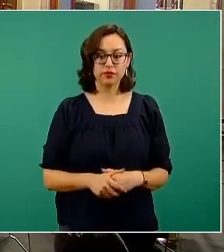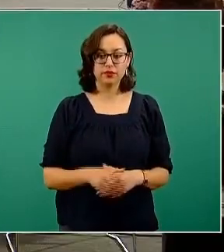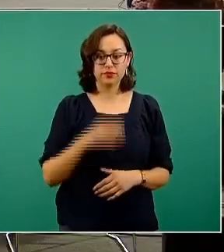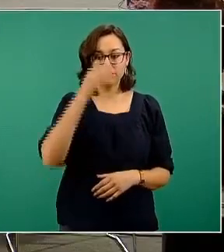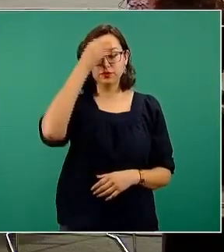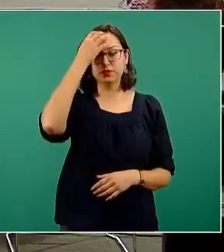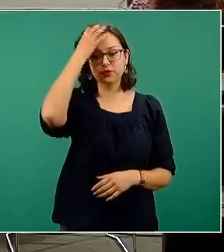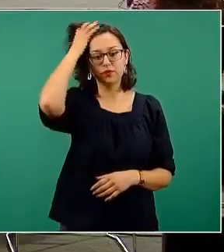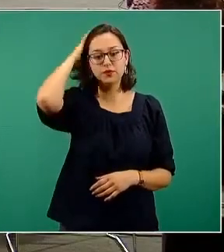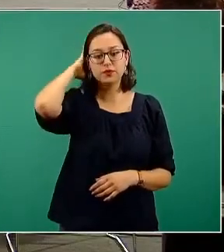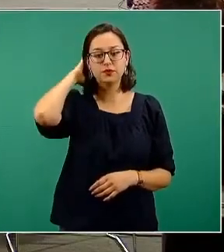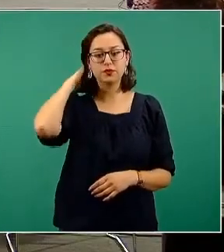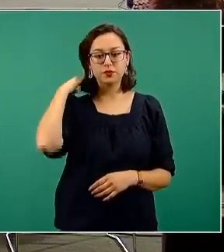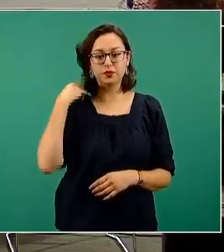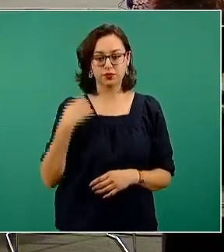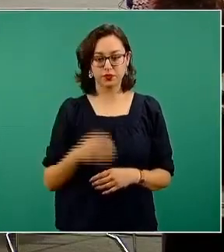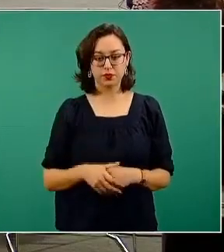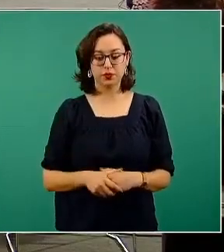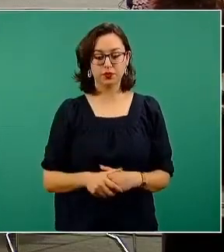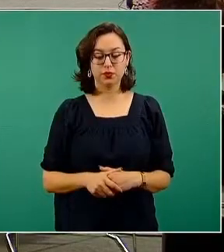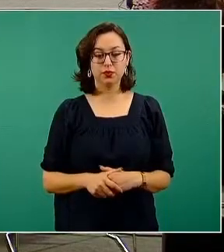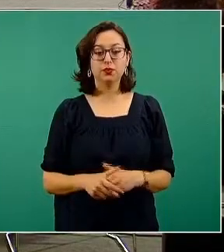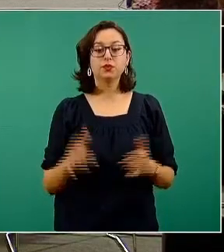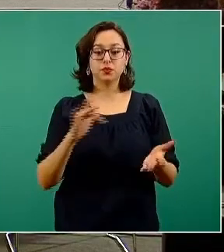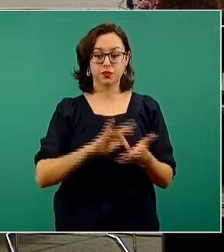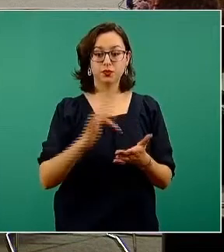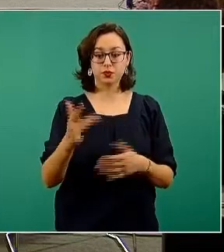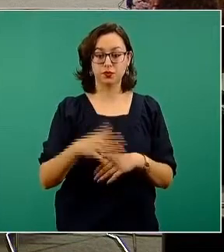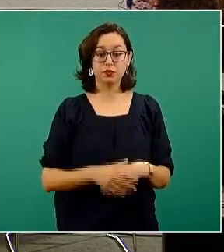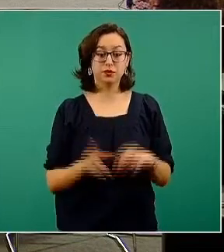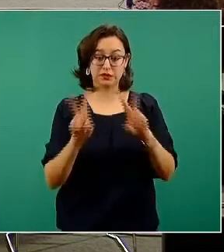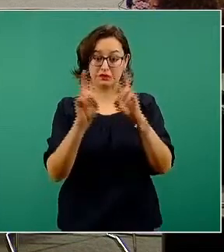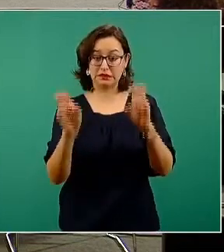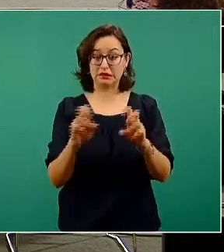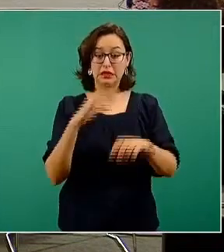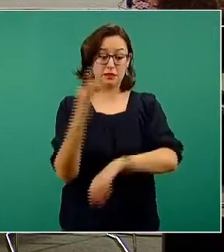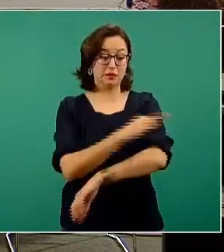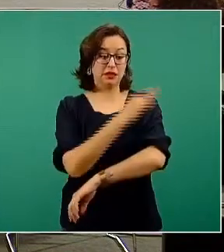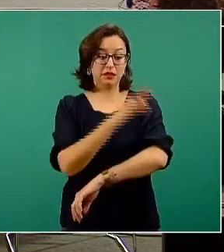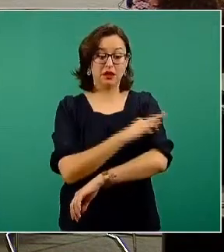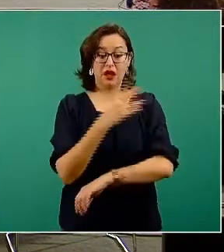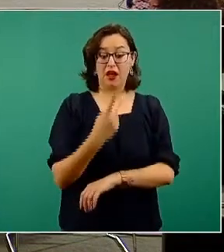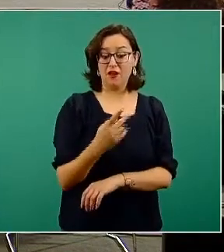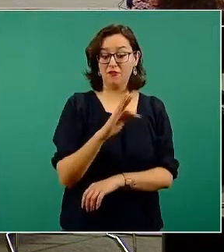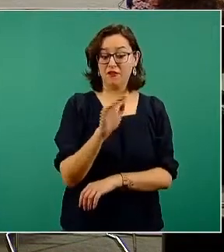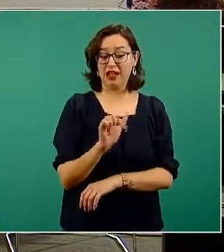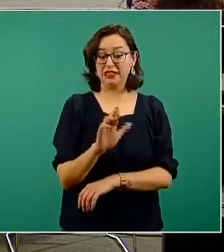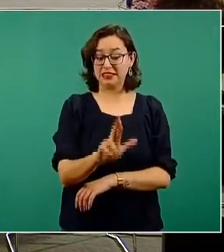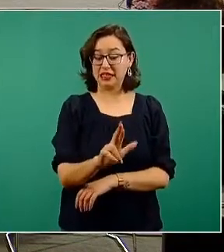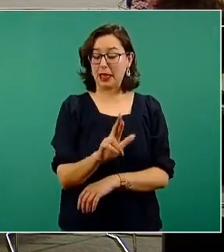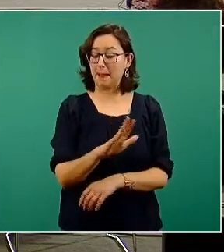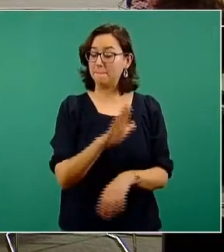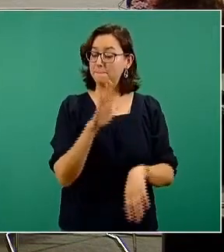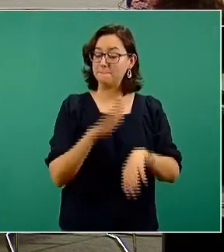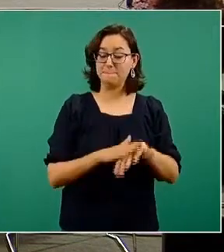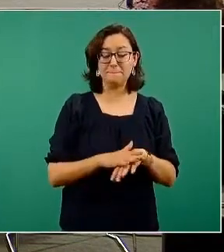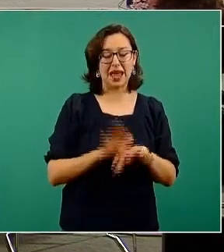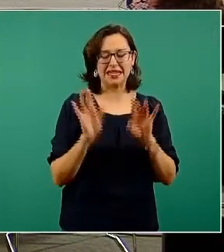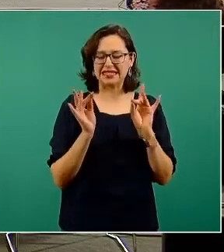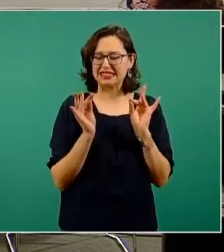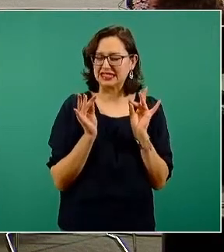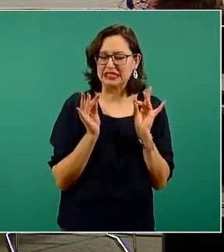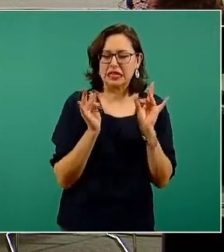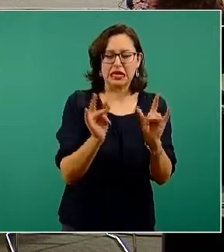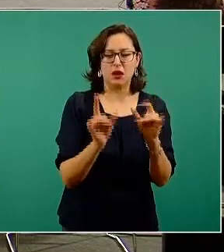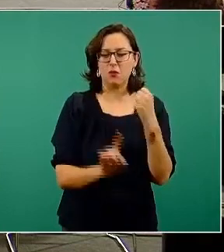gracias. En general con Pfizer-BioNTech el problema principal que se tiene es que una